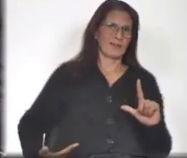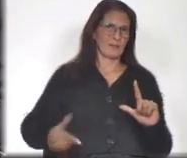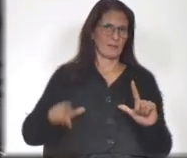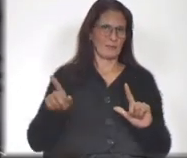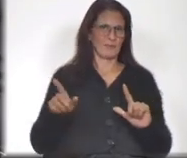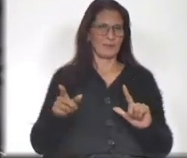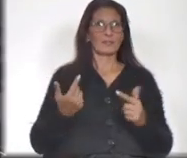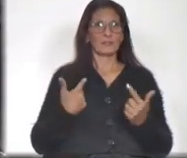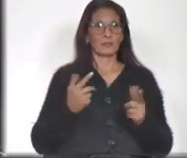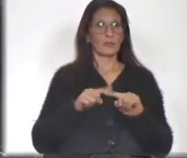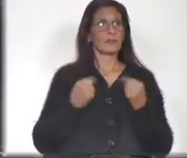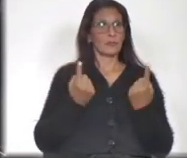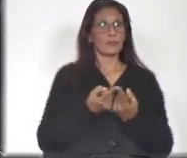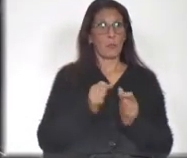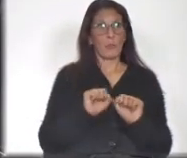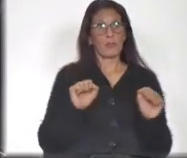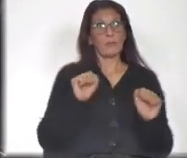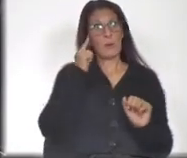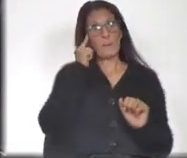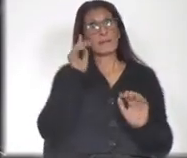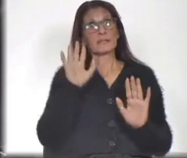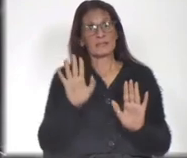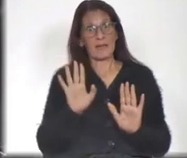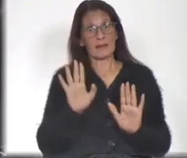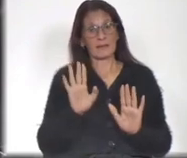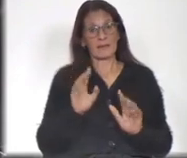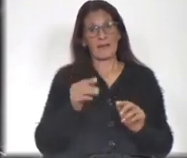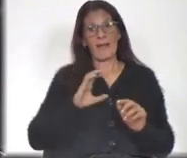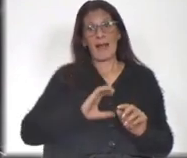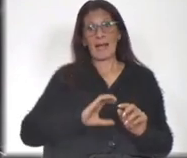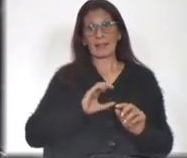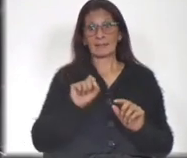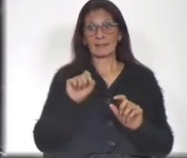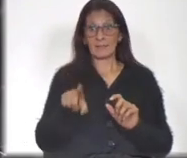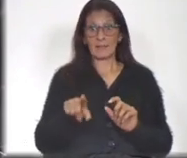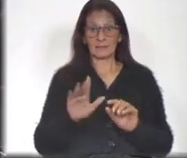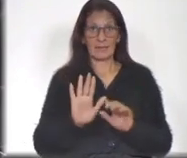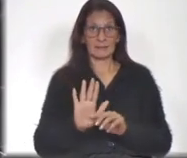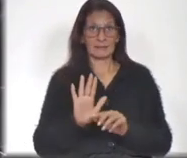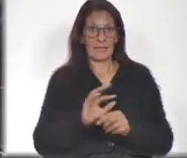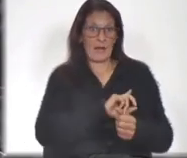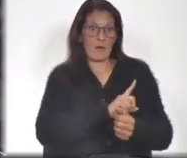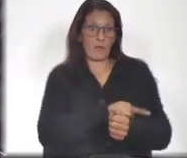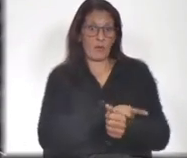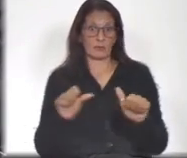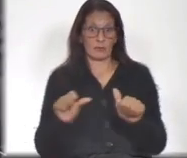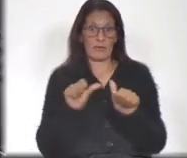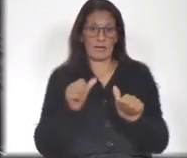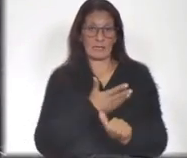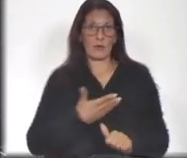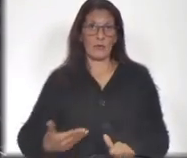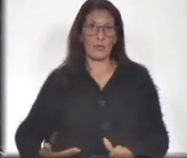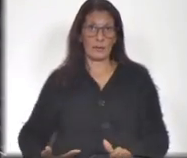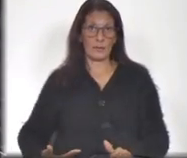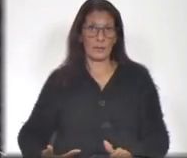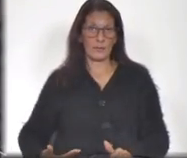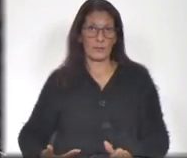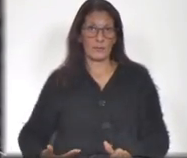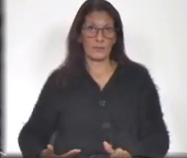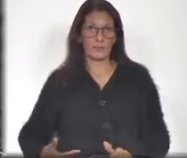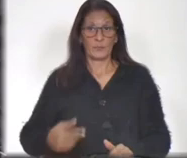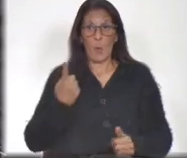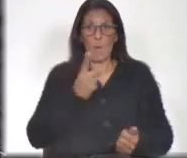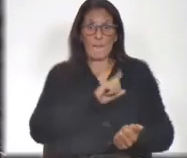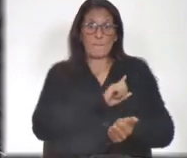podemos nosotros tener derecho a pensar que, dada la característica y el esfuerzo que se hace de parte del gobierno por tener